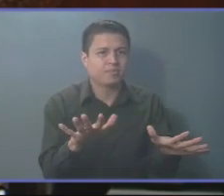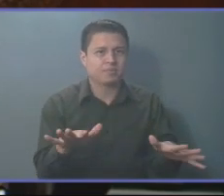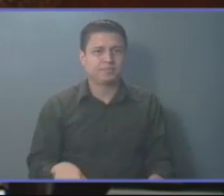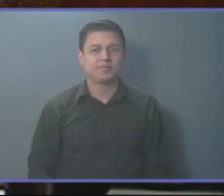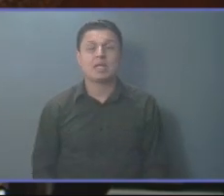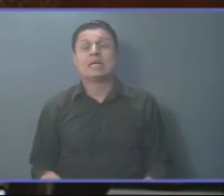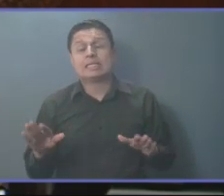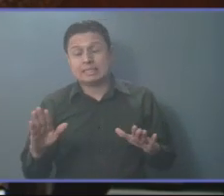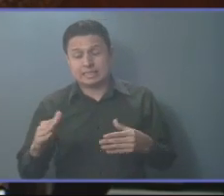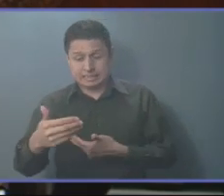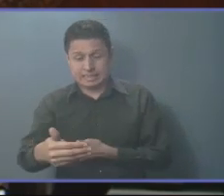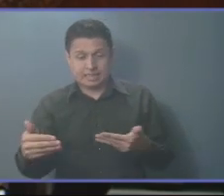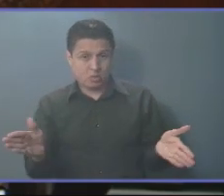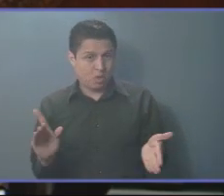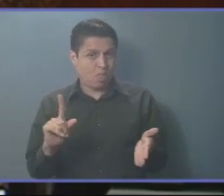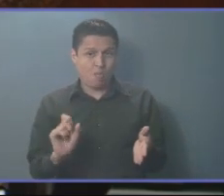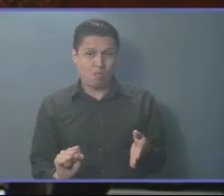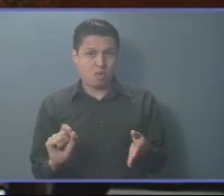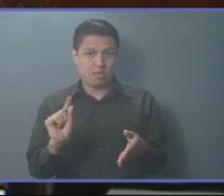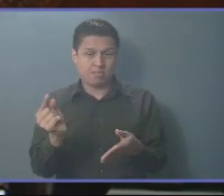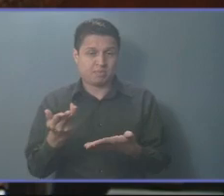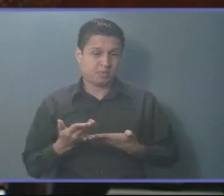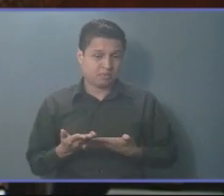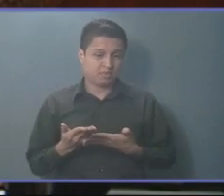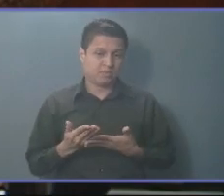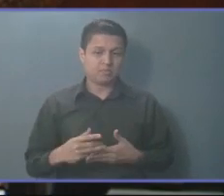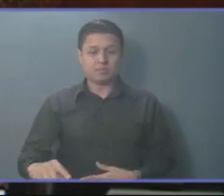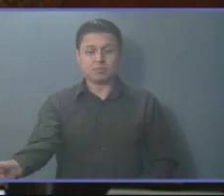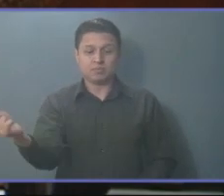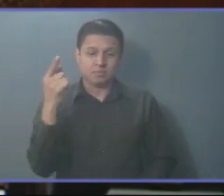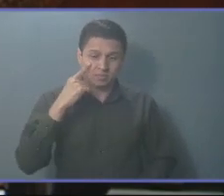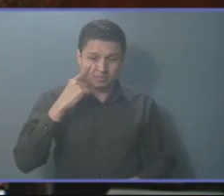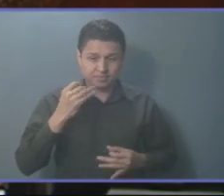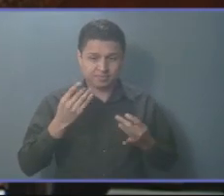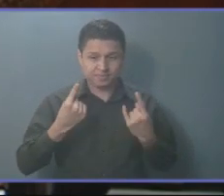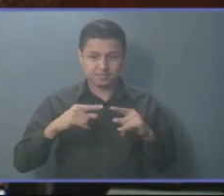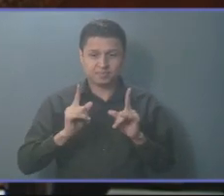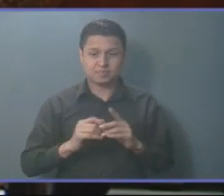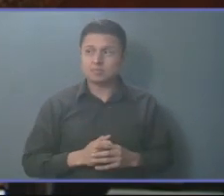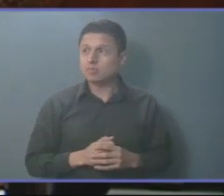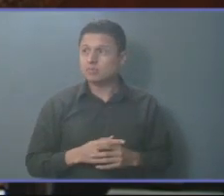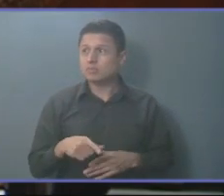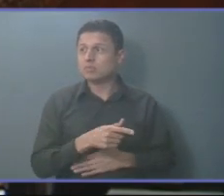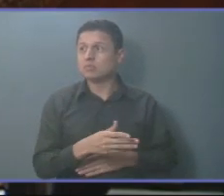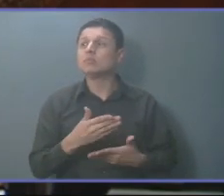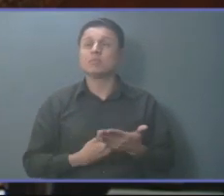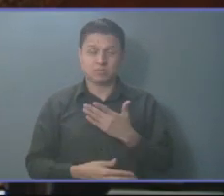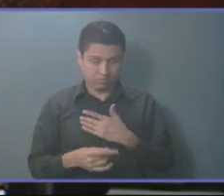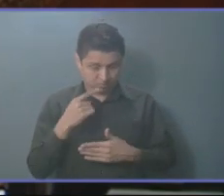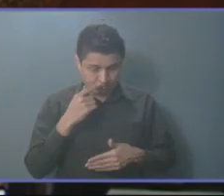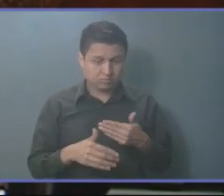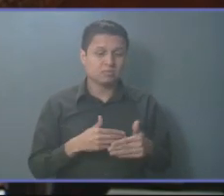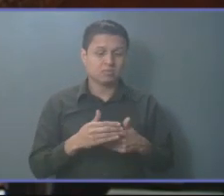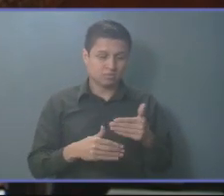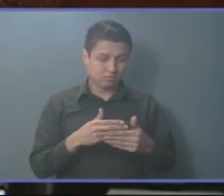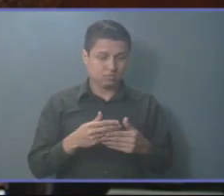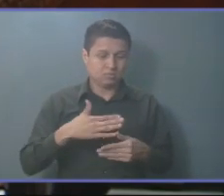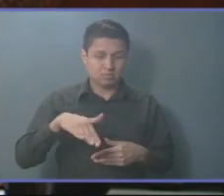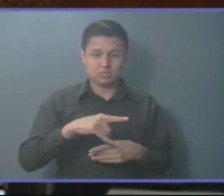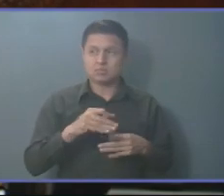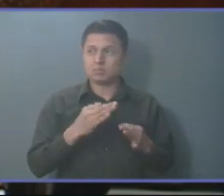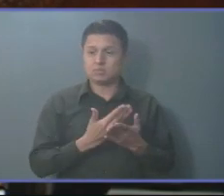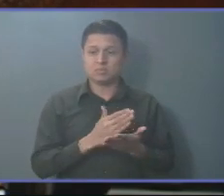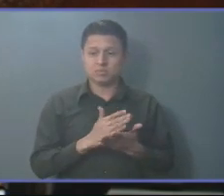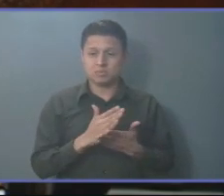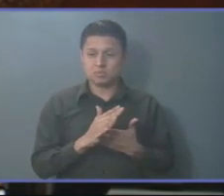distanciamiento requerido o se atienda al público, se deben instalar barreras de protección tales como mamparas sanitarias,